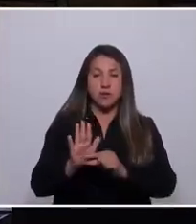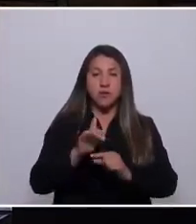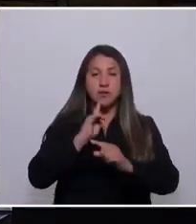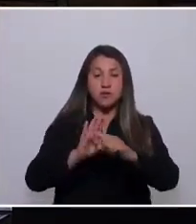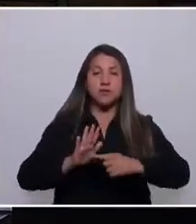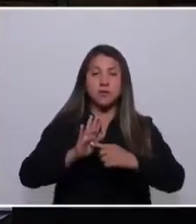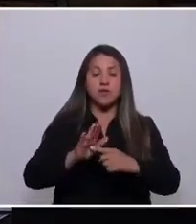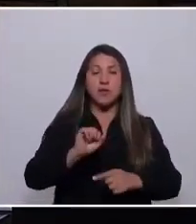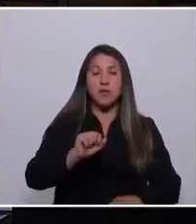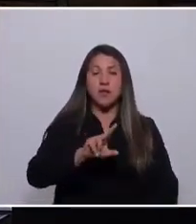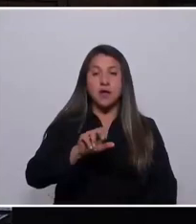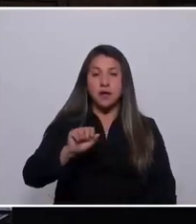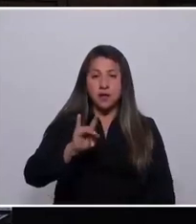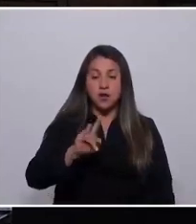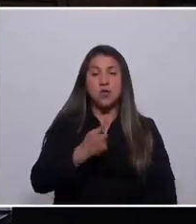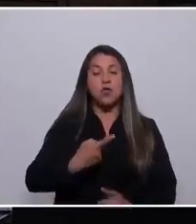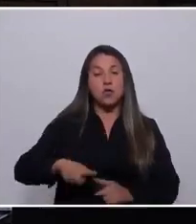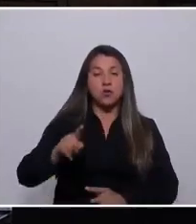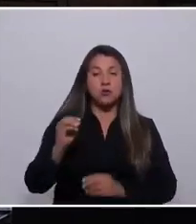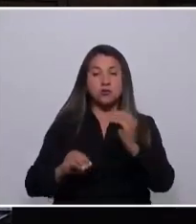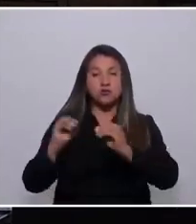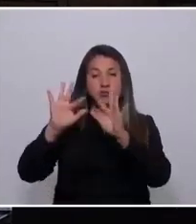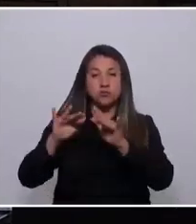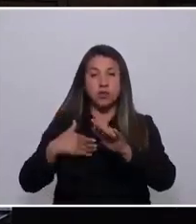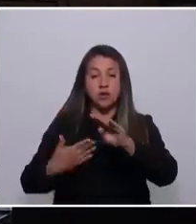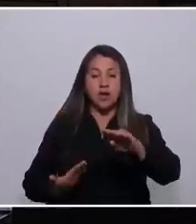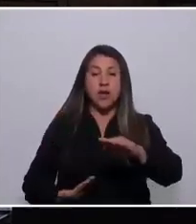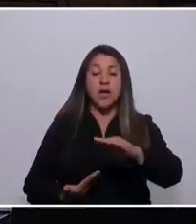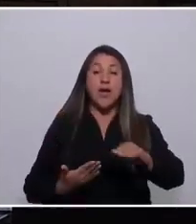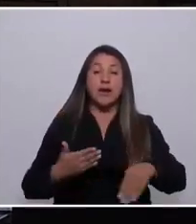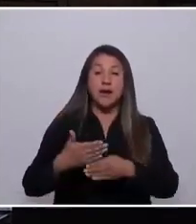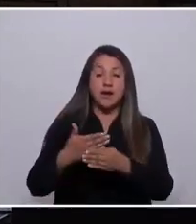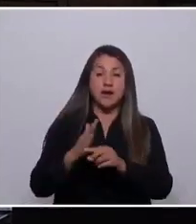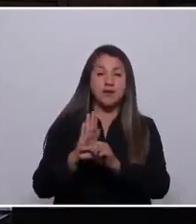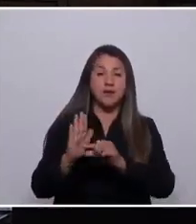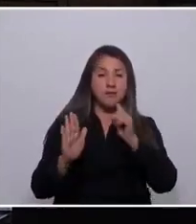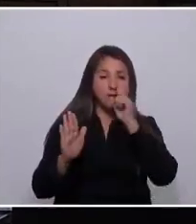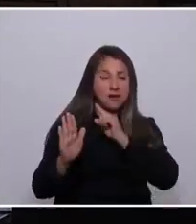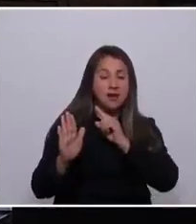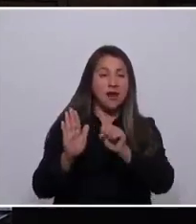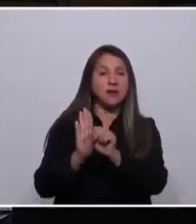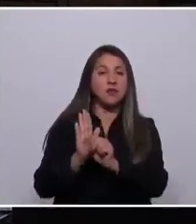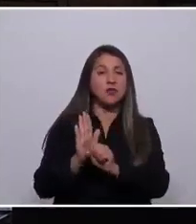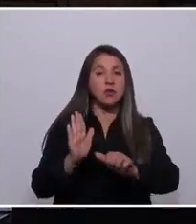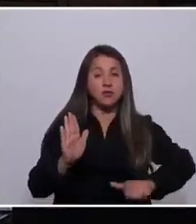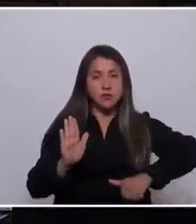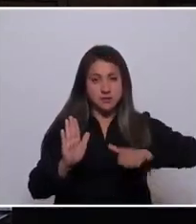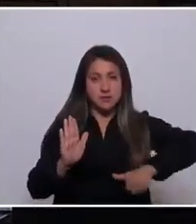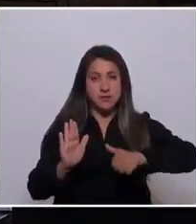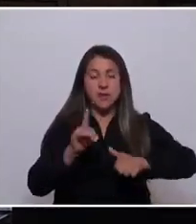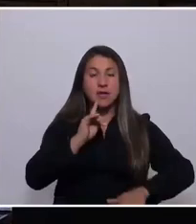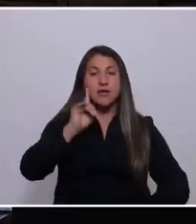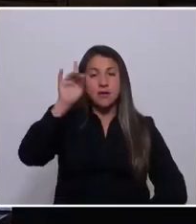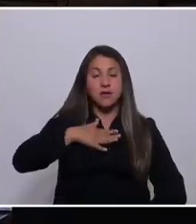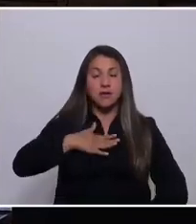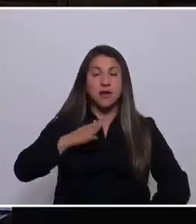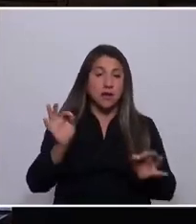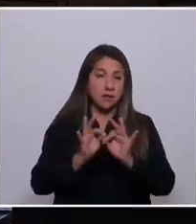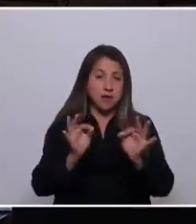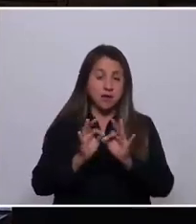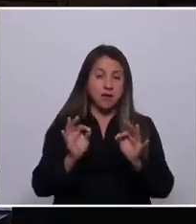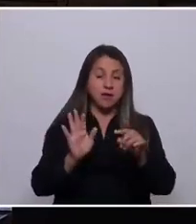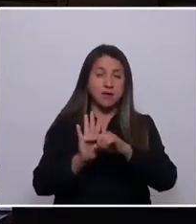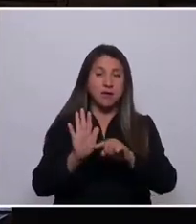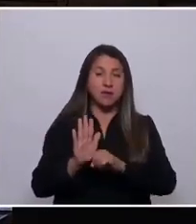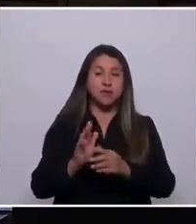señor Arrau y otros autores y autoras para agregar un inciso final en el artículo 16. Se ofrece la palabra respecto a la indicación